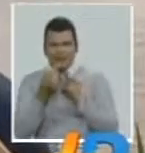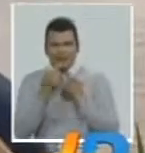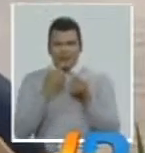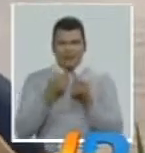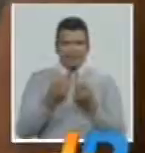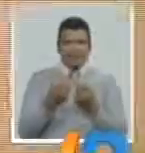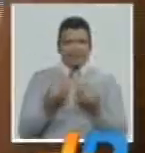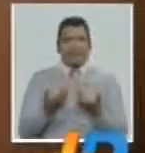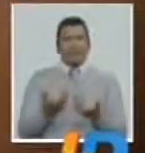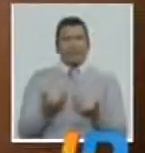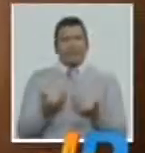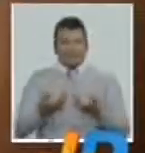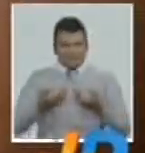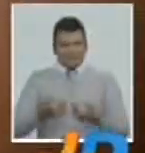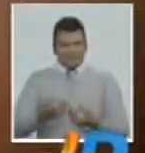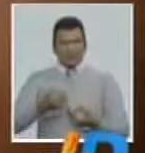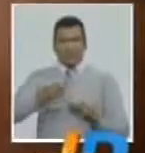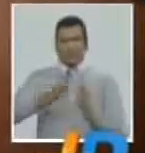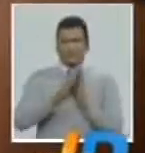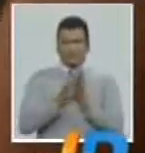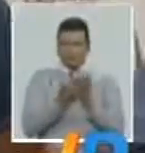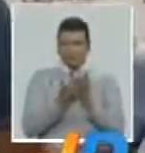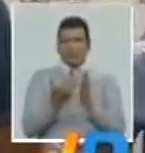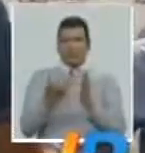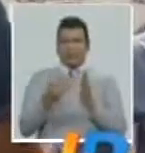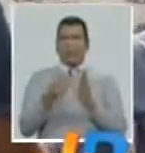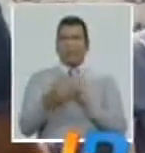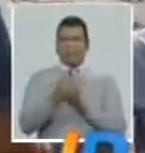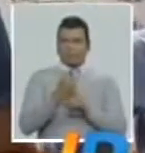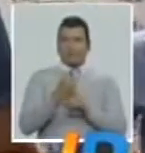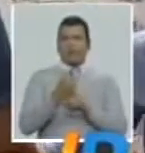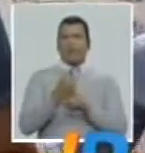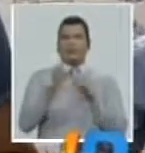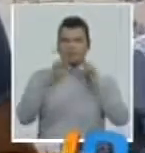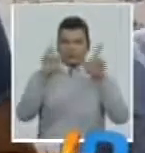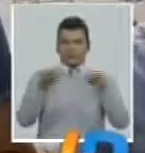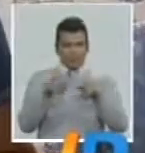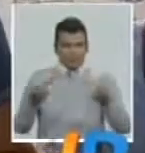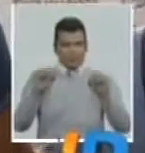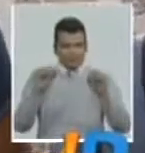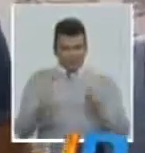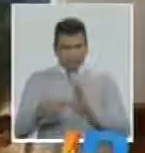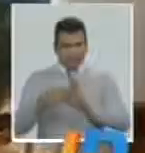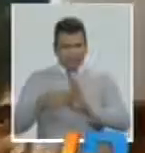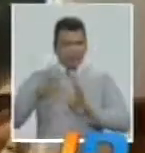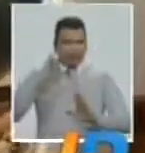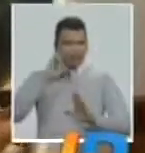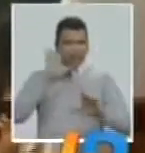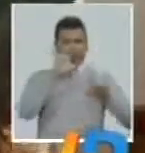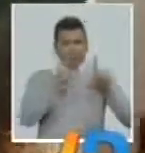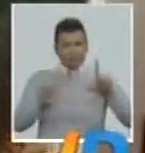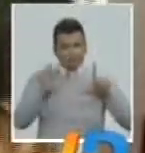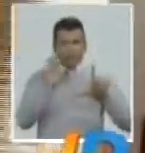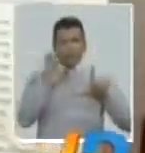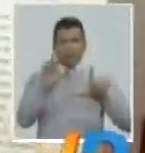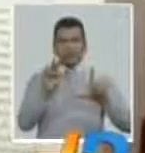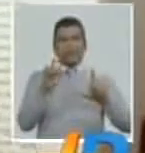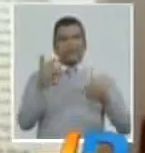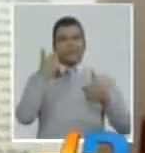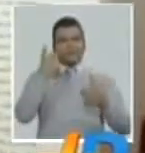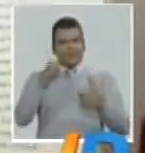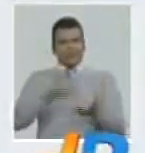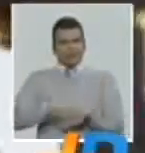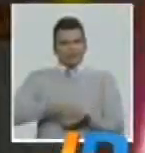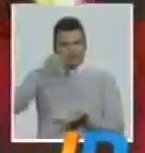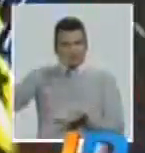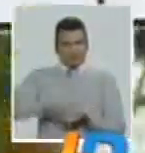de la provincia. El libro también se encuentra de manera virtual y le permitirá a los cibernautas disfrutar de audio y video, lo que lo convierte en un libro